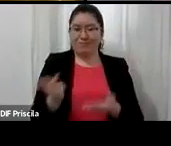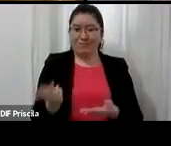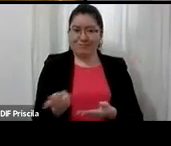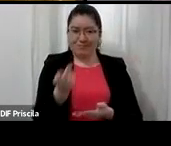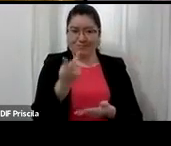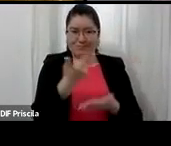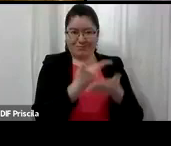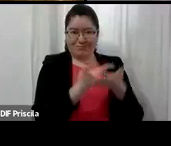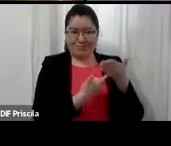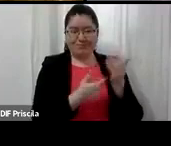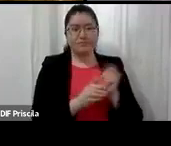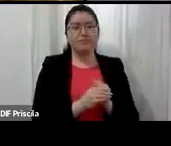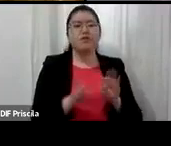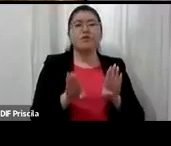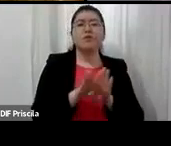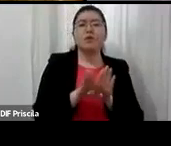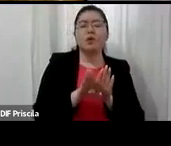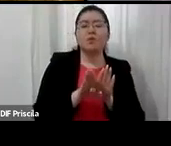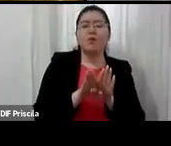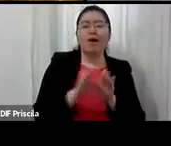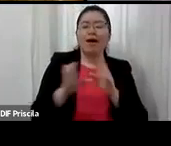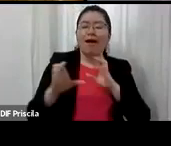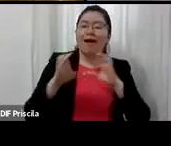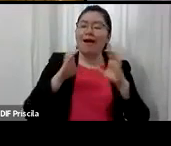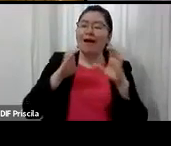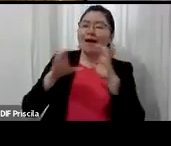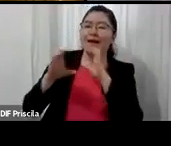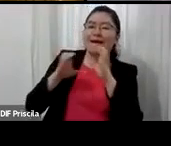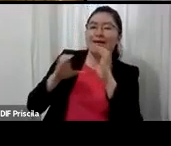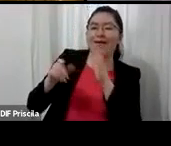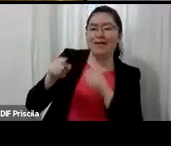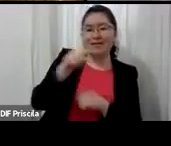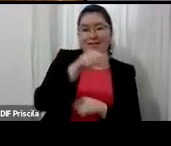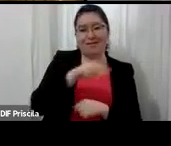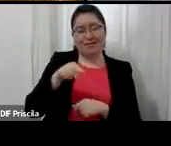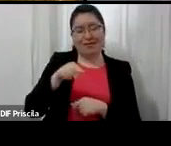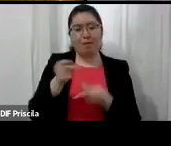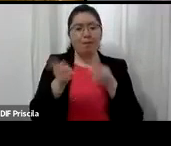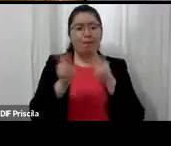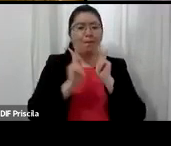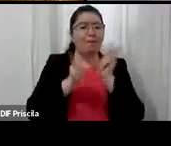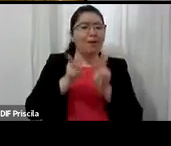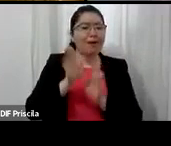podamos hacerlo en una dinámica de conversación entre todas. ¿Estamos de acuerdo?